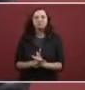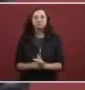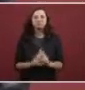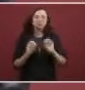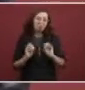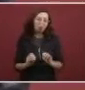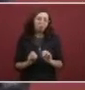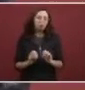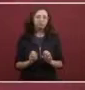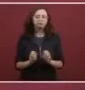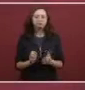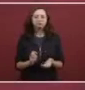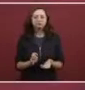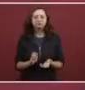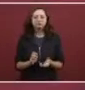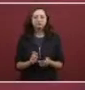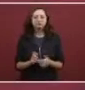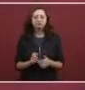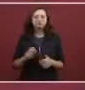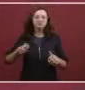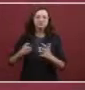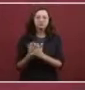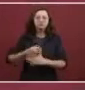de encierro,